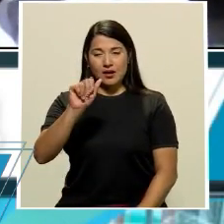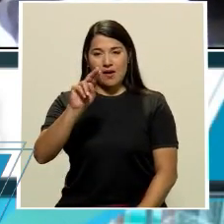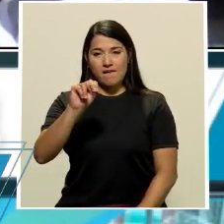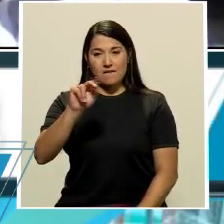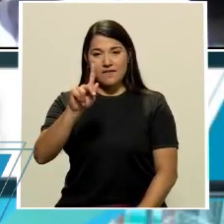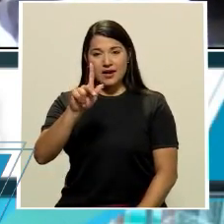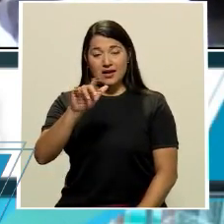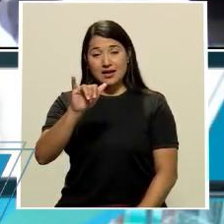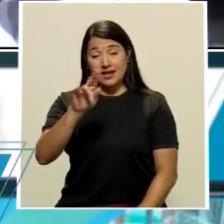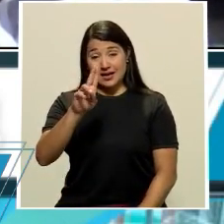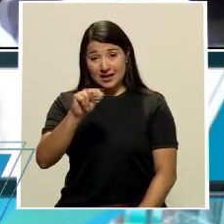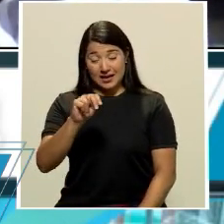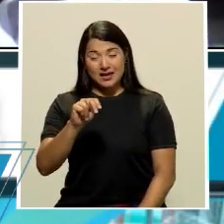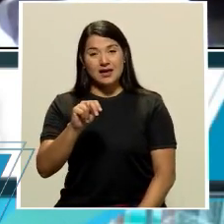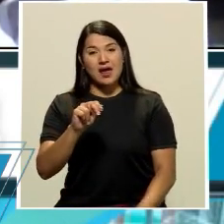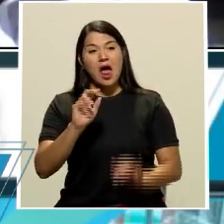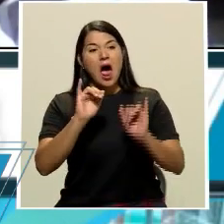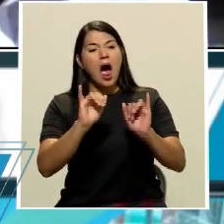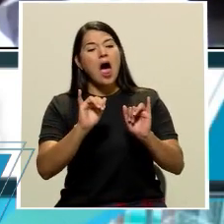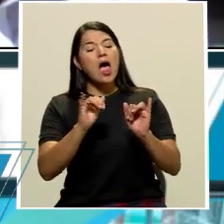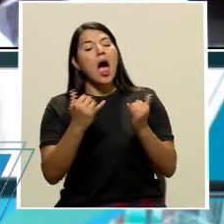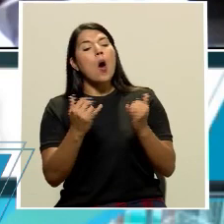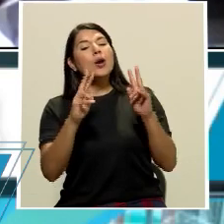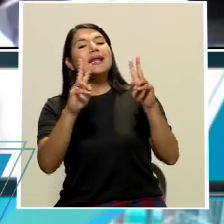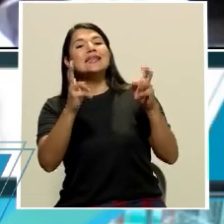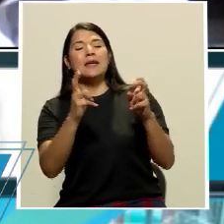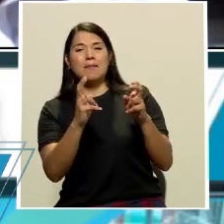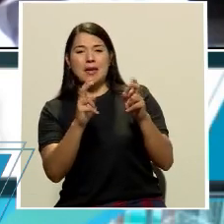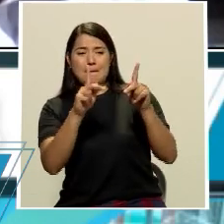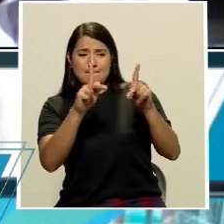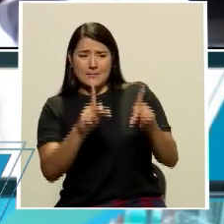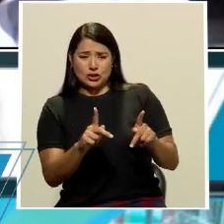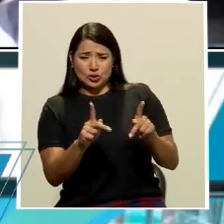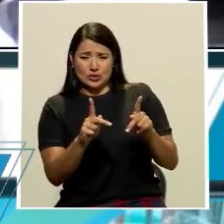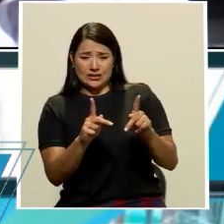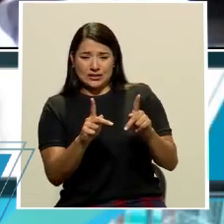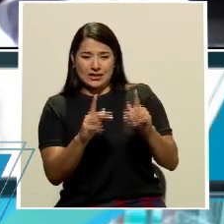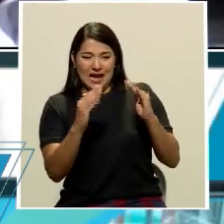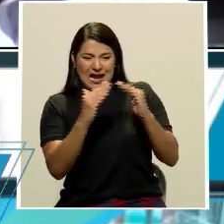exploraron justamente el tema de la precariedad en las viviendas.